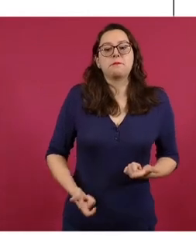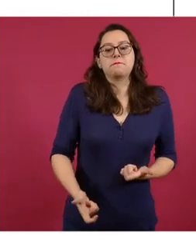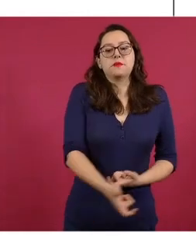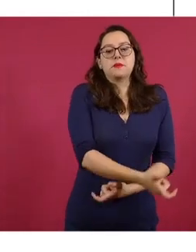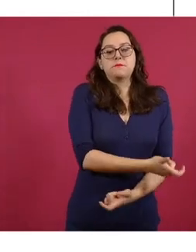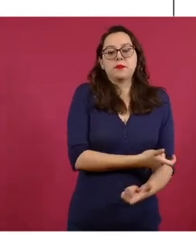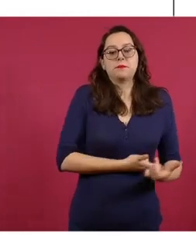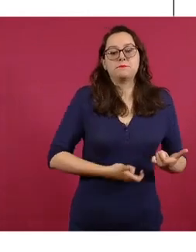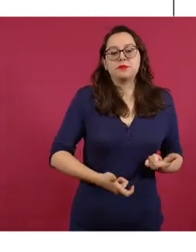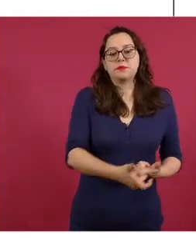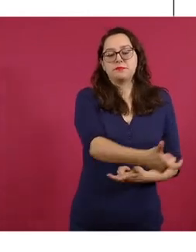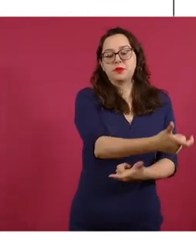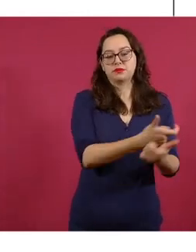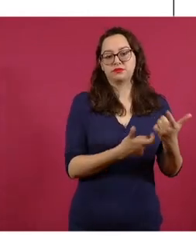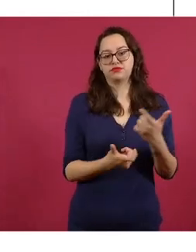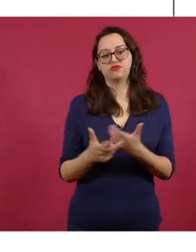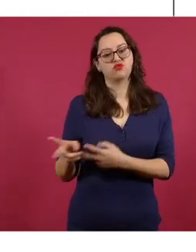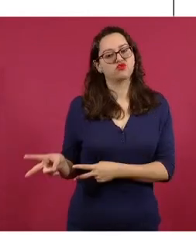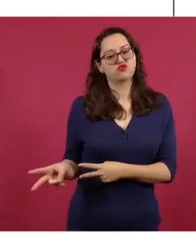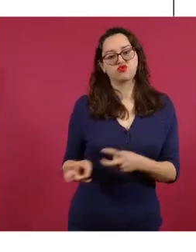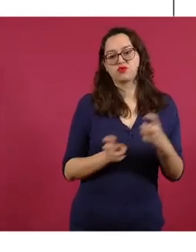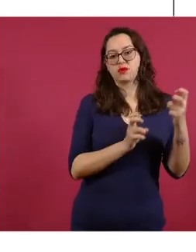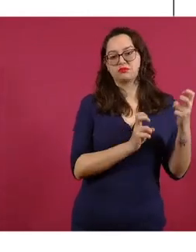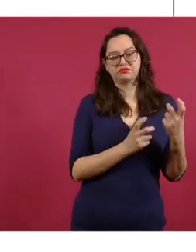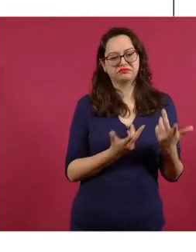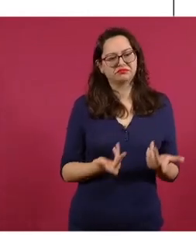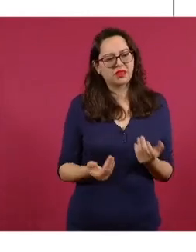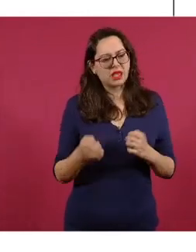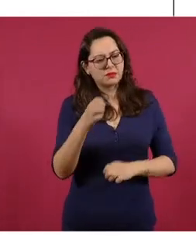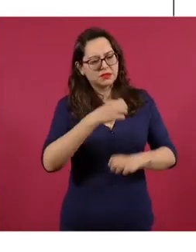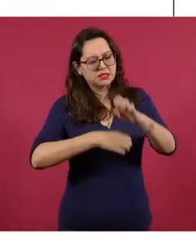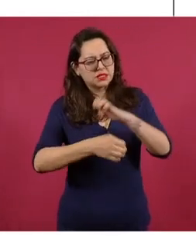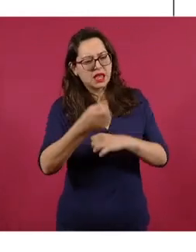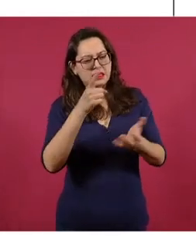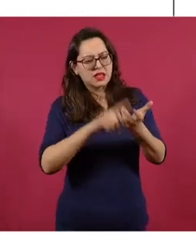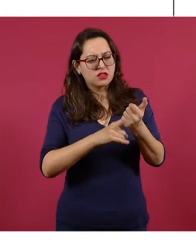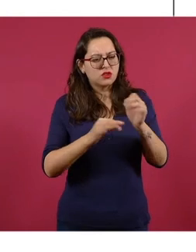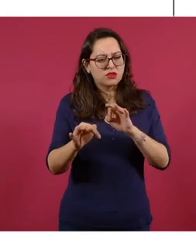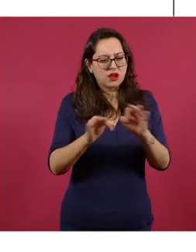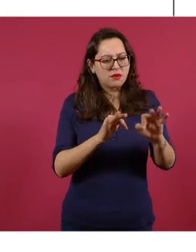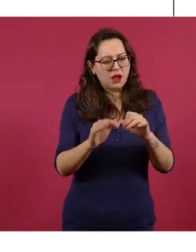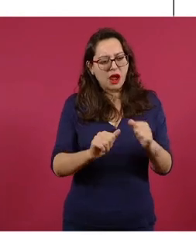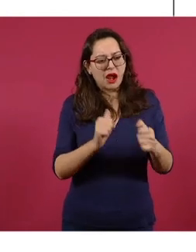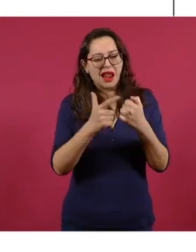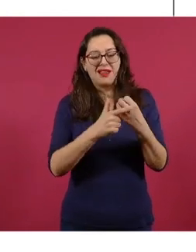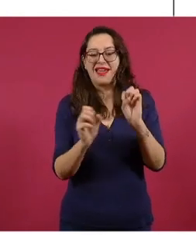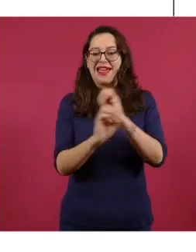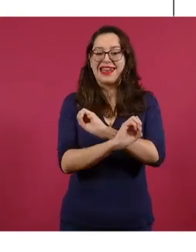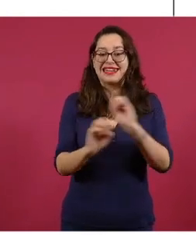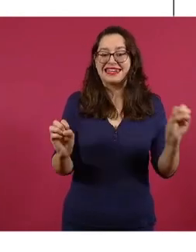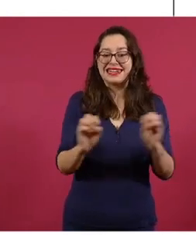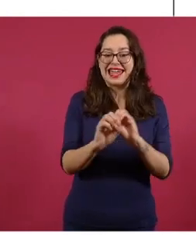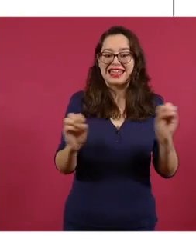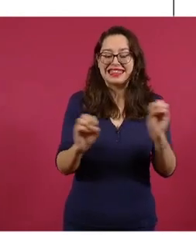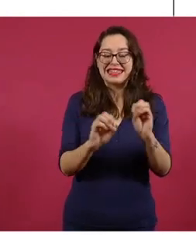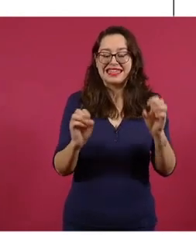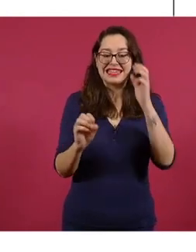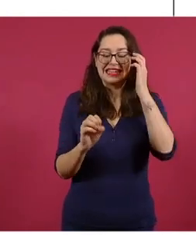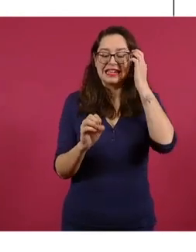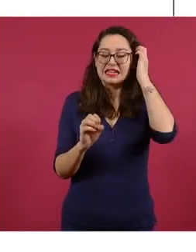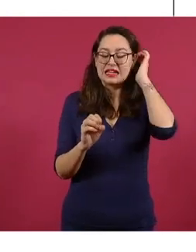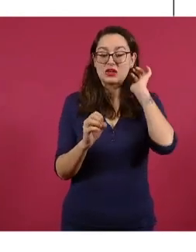relacionales, ¿no? Ellos no producen nada, no producen un solo software, no son una